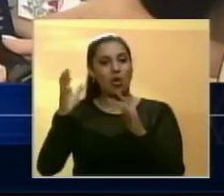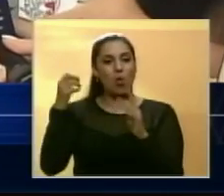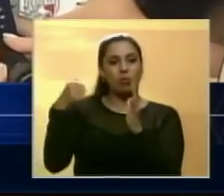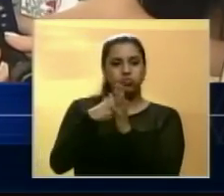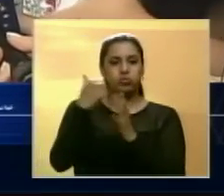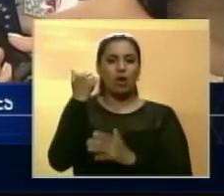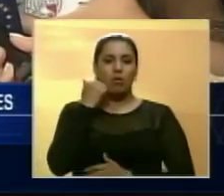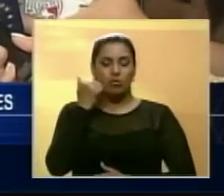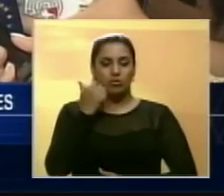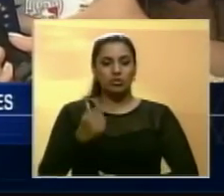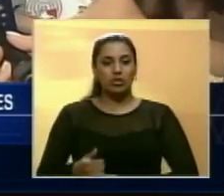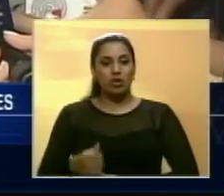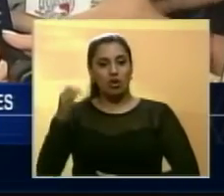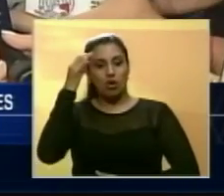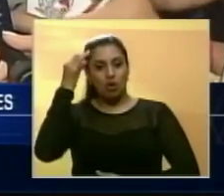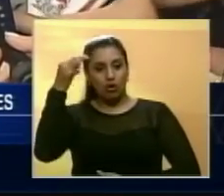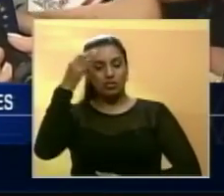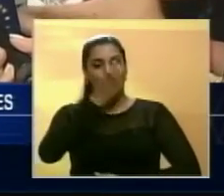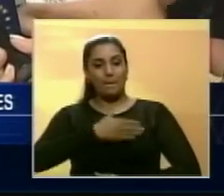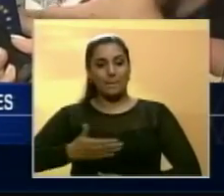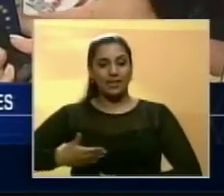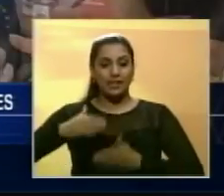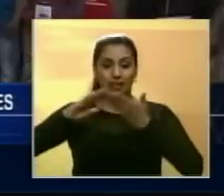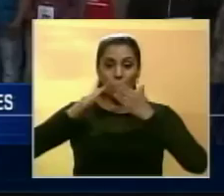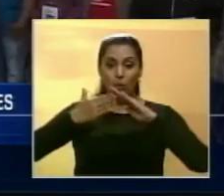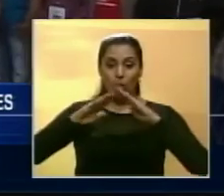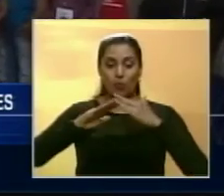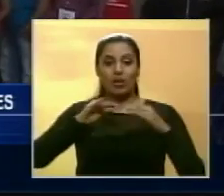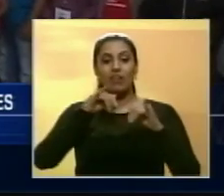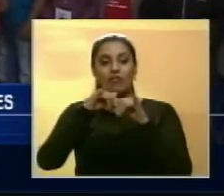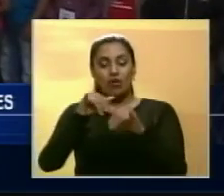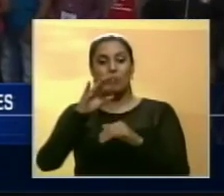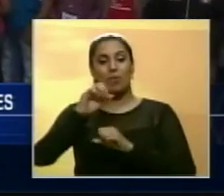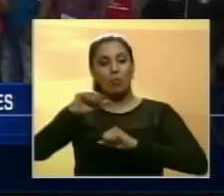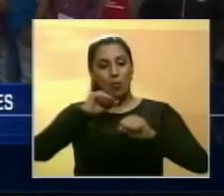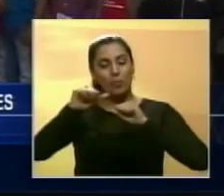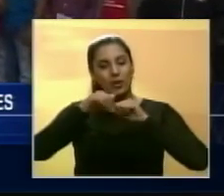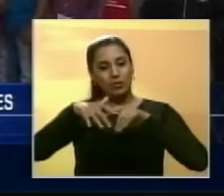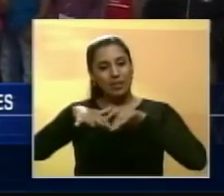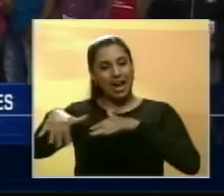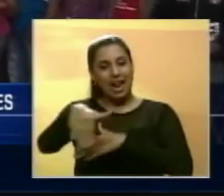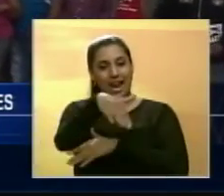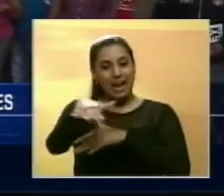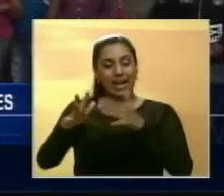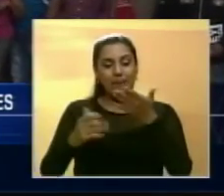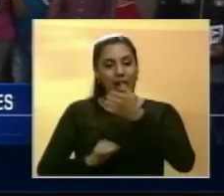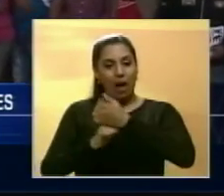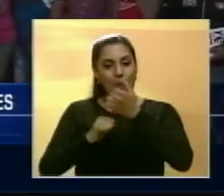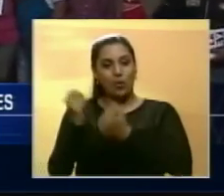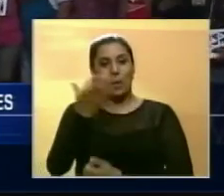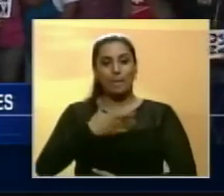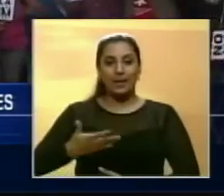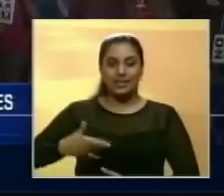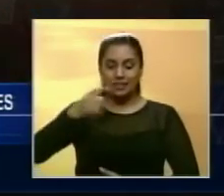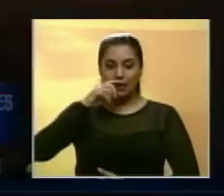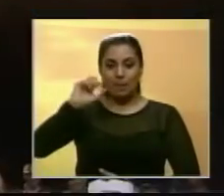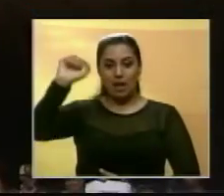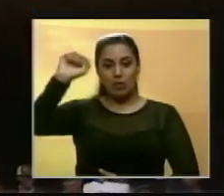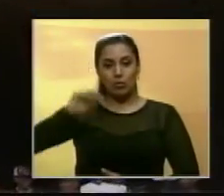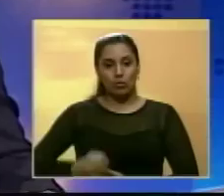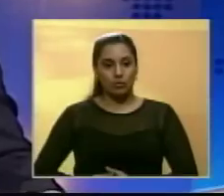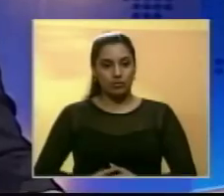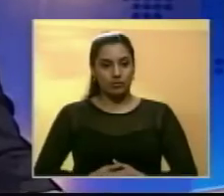golpista. El Consejo Presidencial de las Comunas informó que realizará movilizaciones de calle en apoyo al presidente de la República, Nicolás